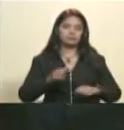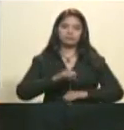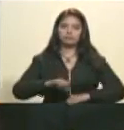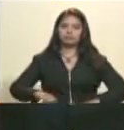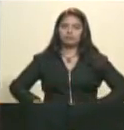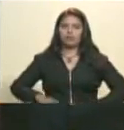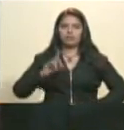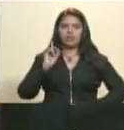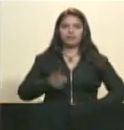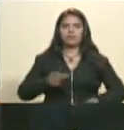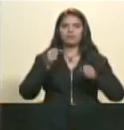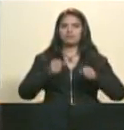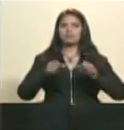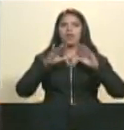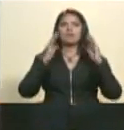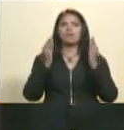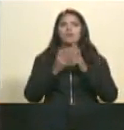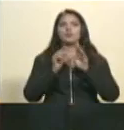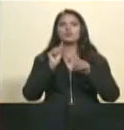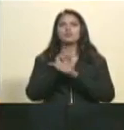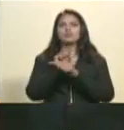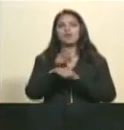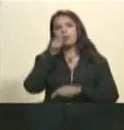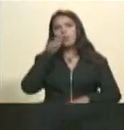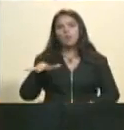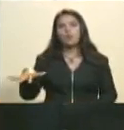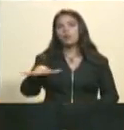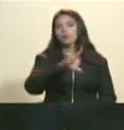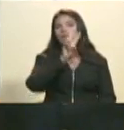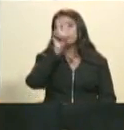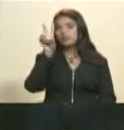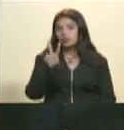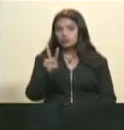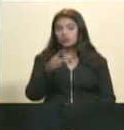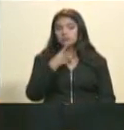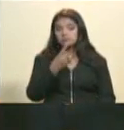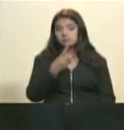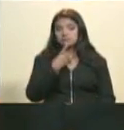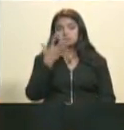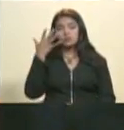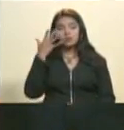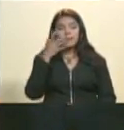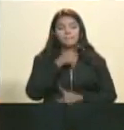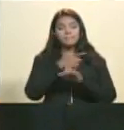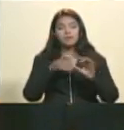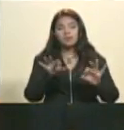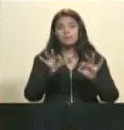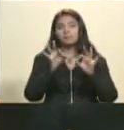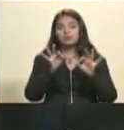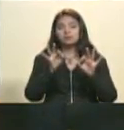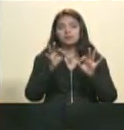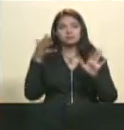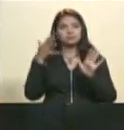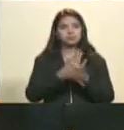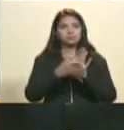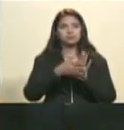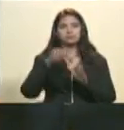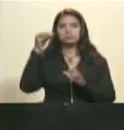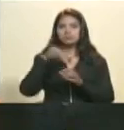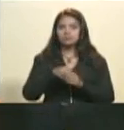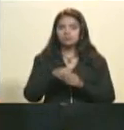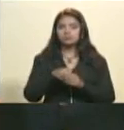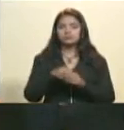fijar posición ante el mundo y ante el pueblo de Venezuela sobre todos los asuntos que interfieren,